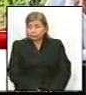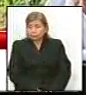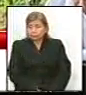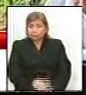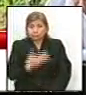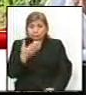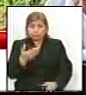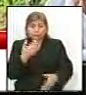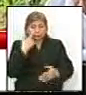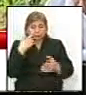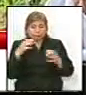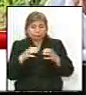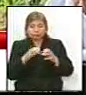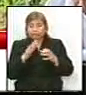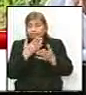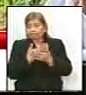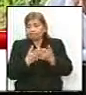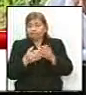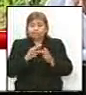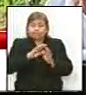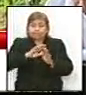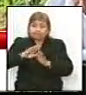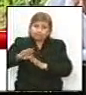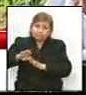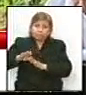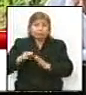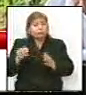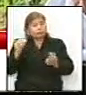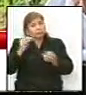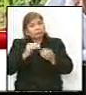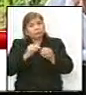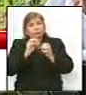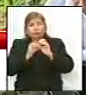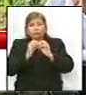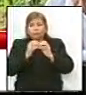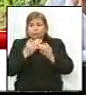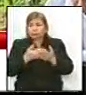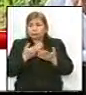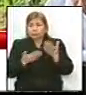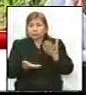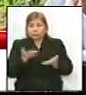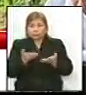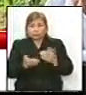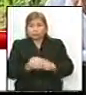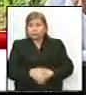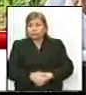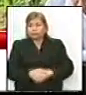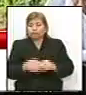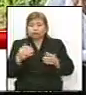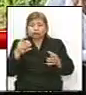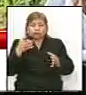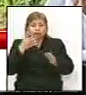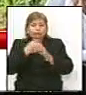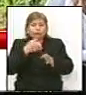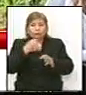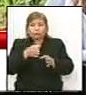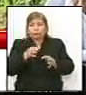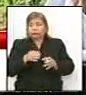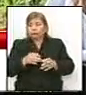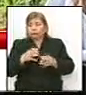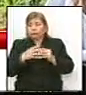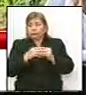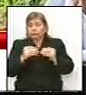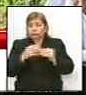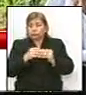Señor congresista, sin dejar de mano, no podemos también poner en operatividad algunas instalaciones, centros de producción.